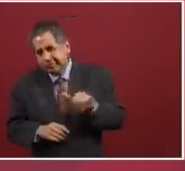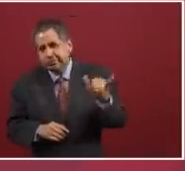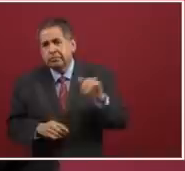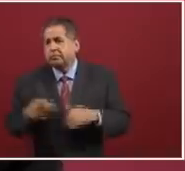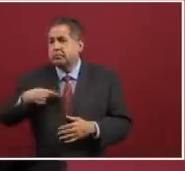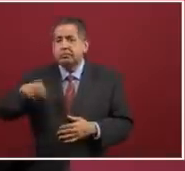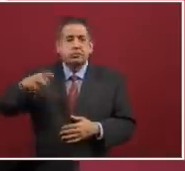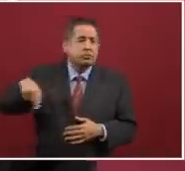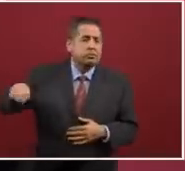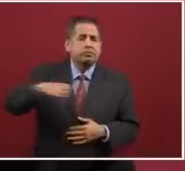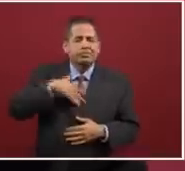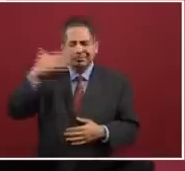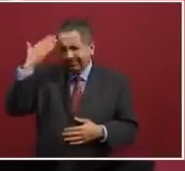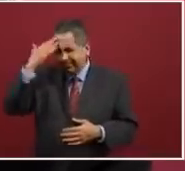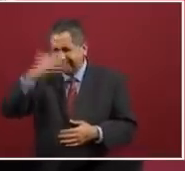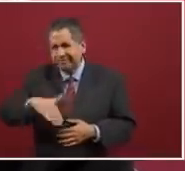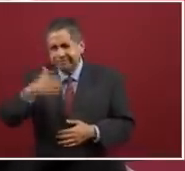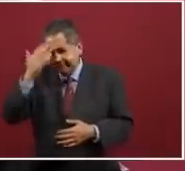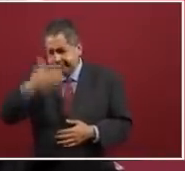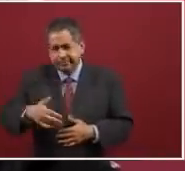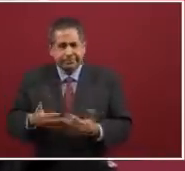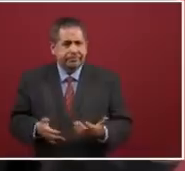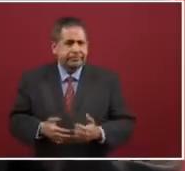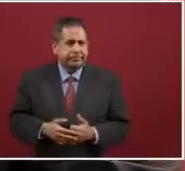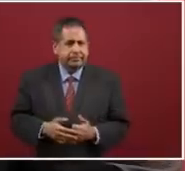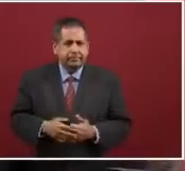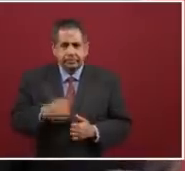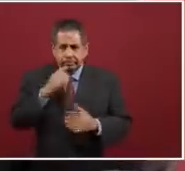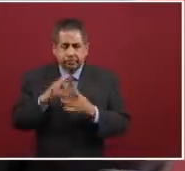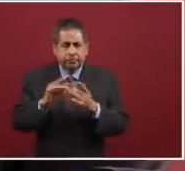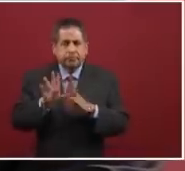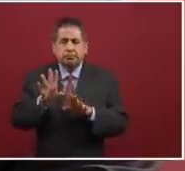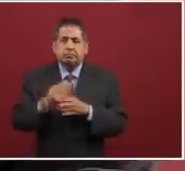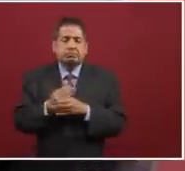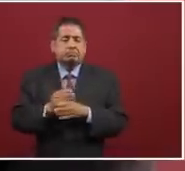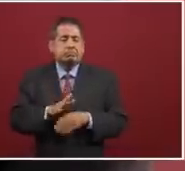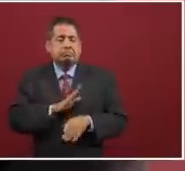Eso, les diría, es clasismo